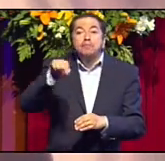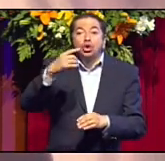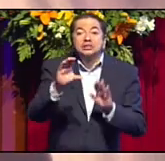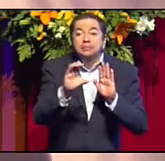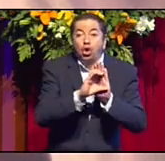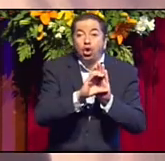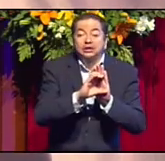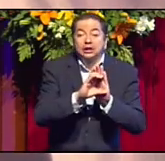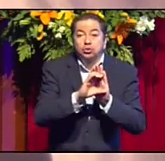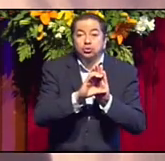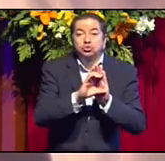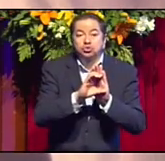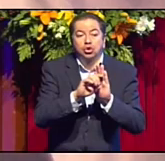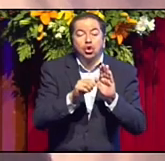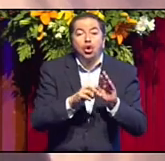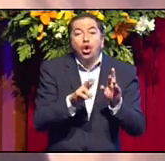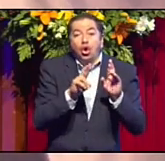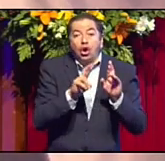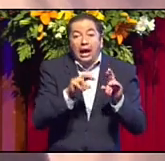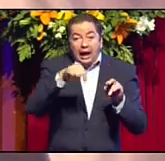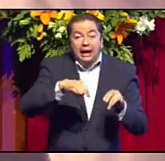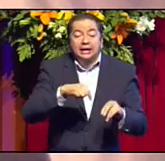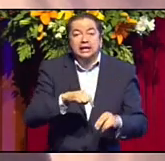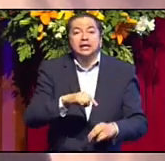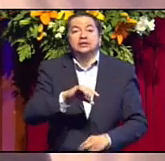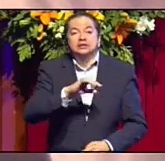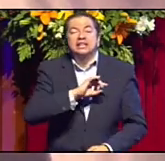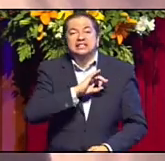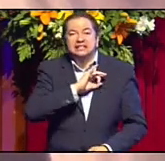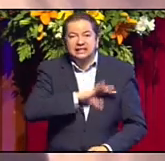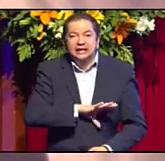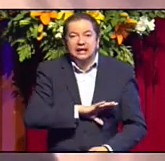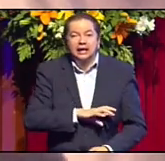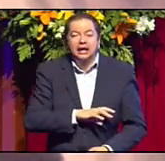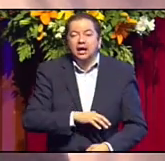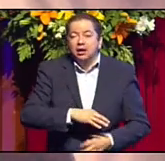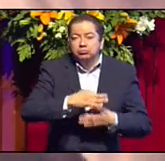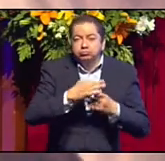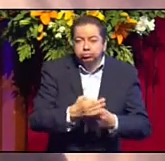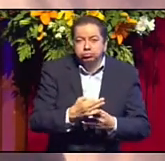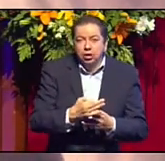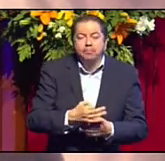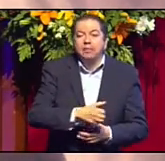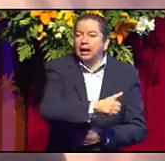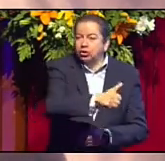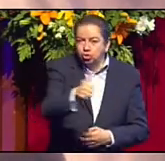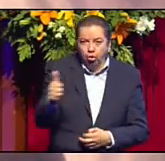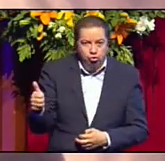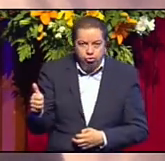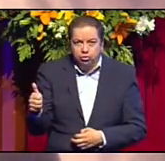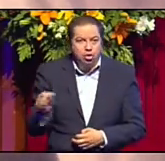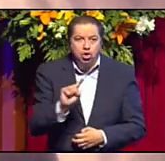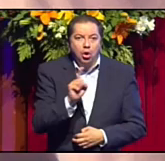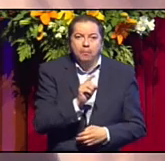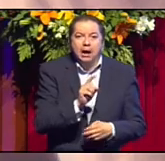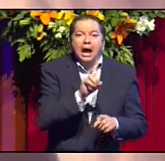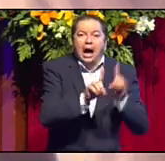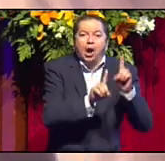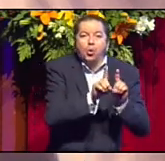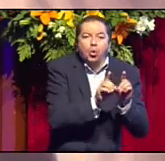constitución que se materialice en nuestro país efectivamente sea para todos los que están acá, no para un